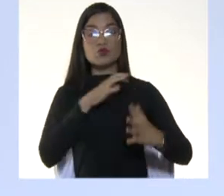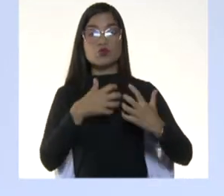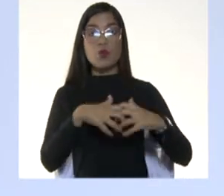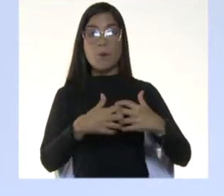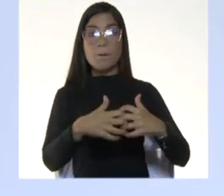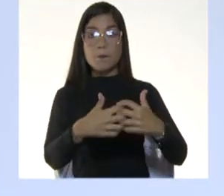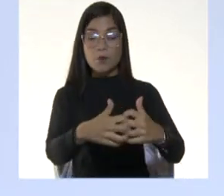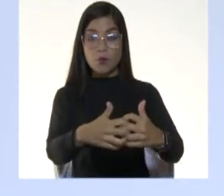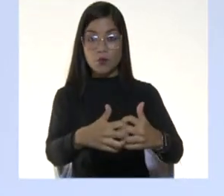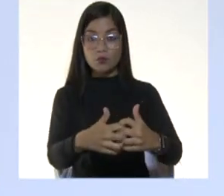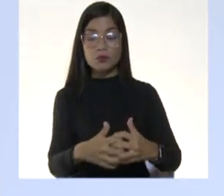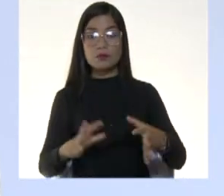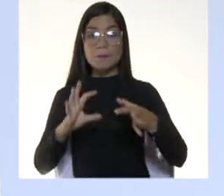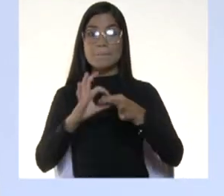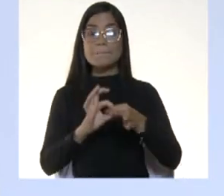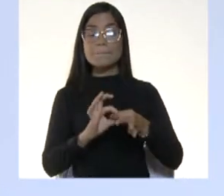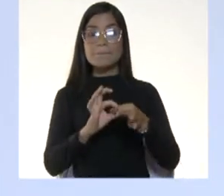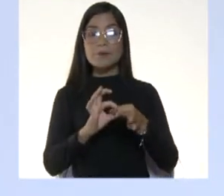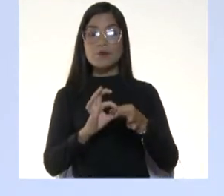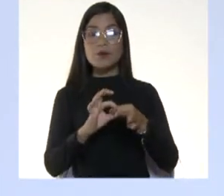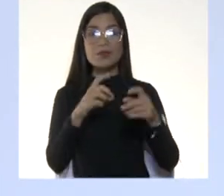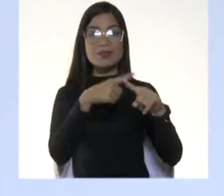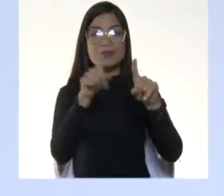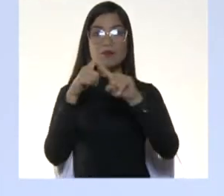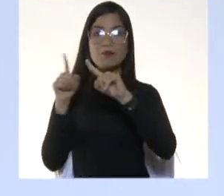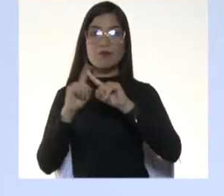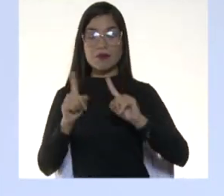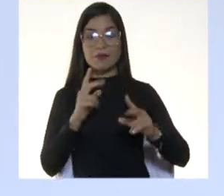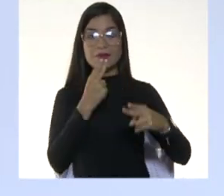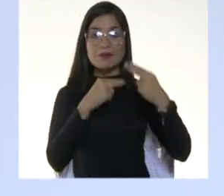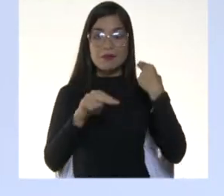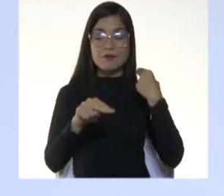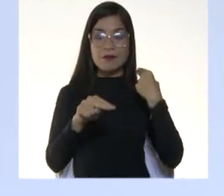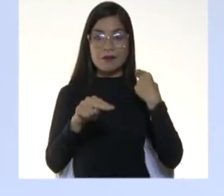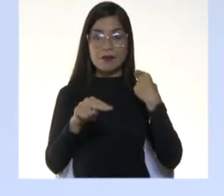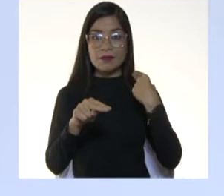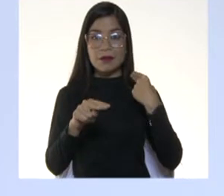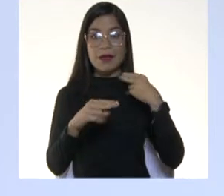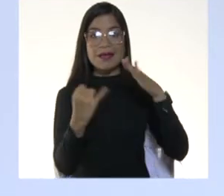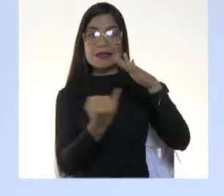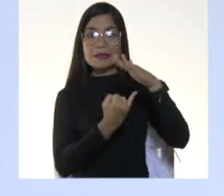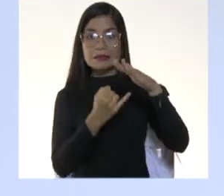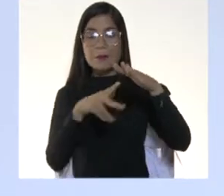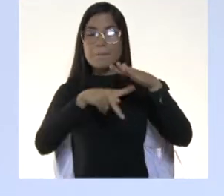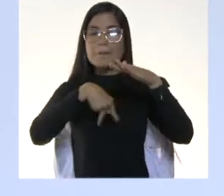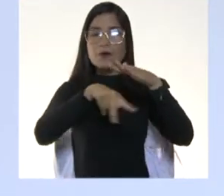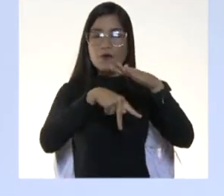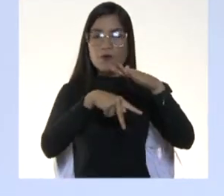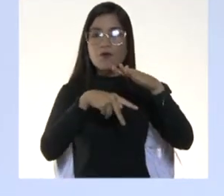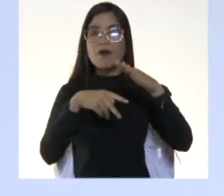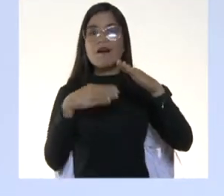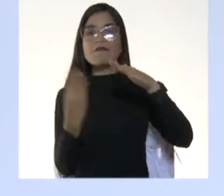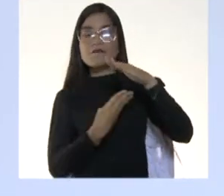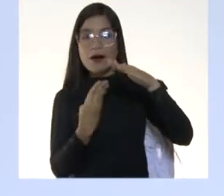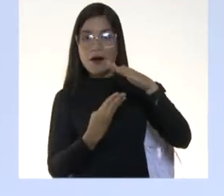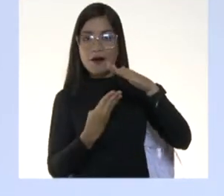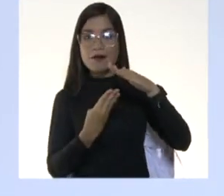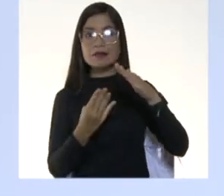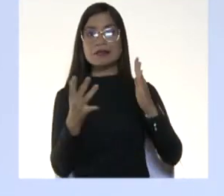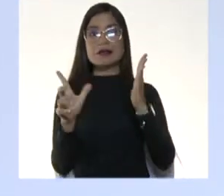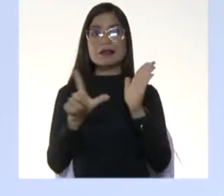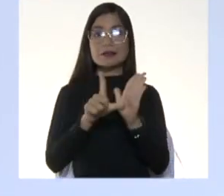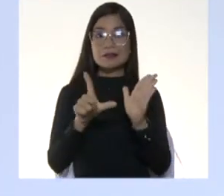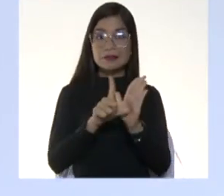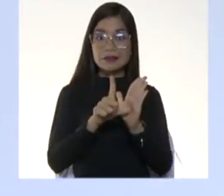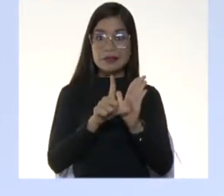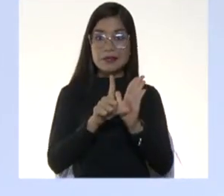en los diferentes, como lo dije anteriormente, niveles y modalidades: inicial, primaria, media, con sus 2